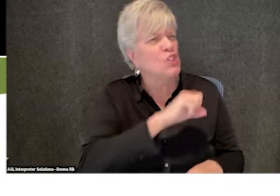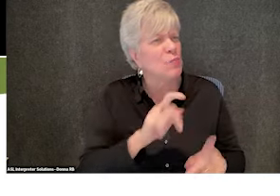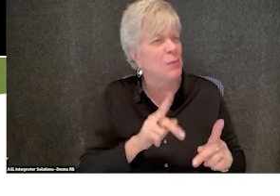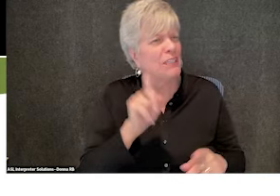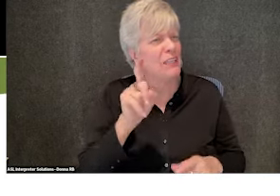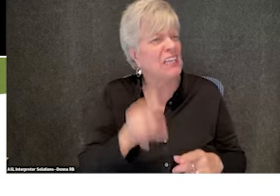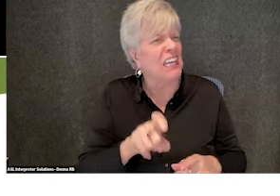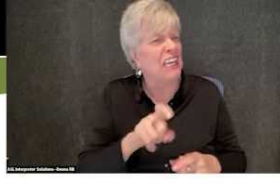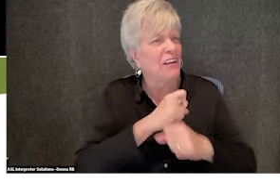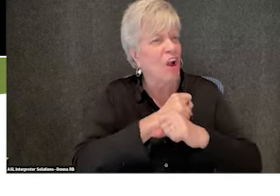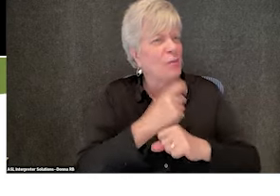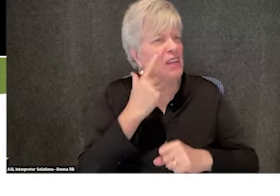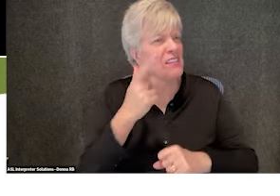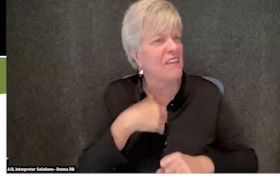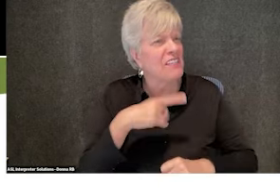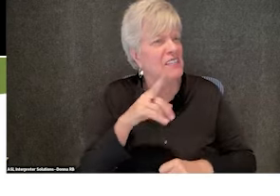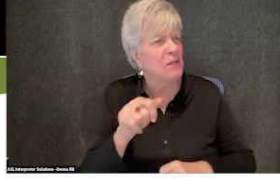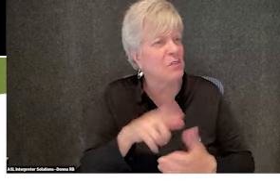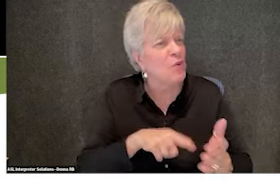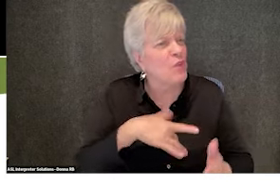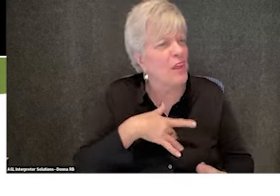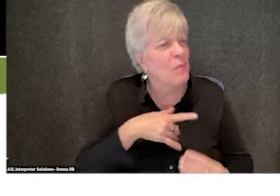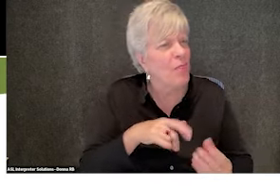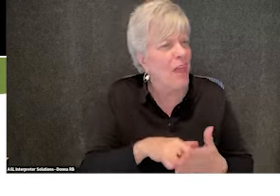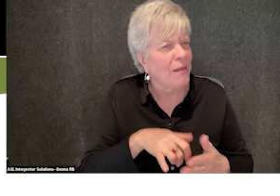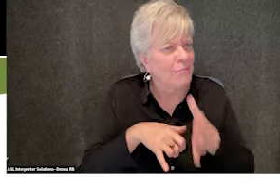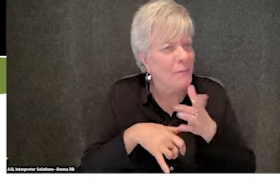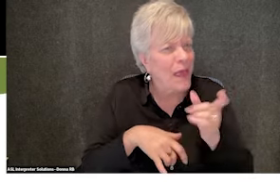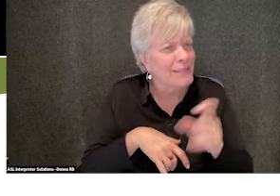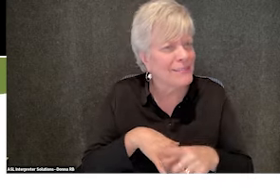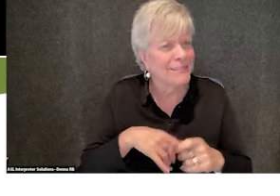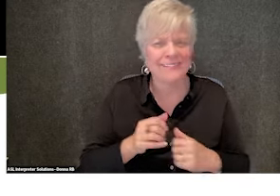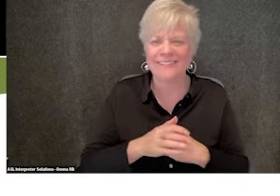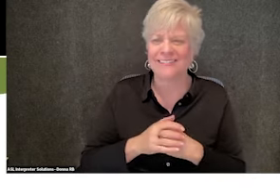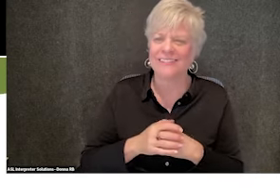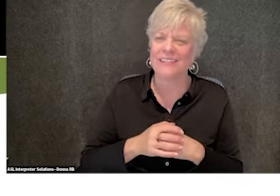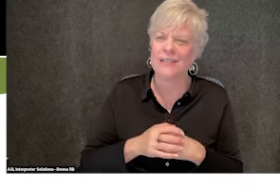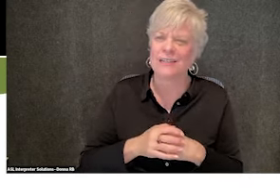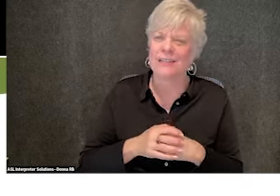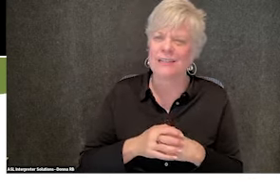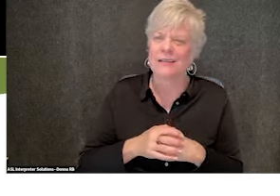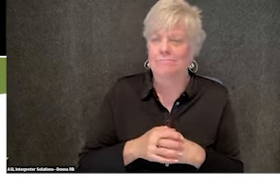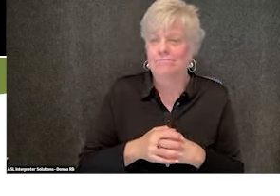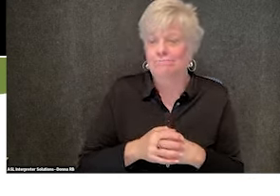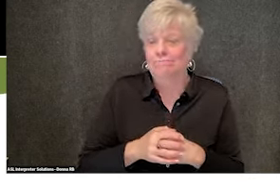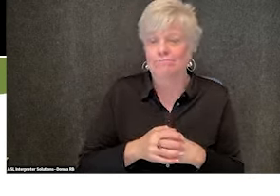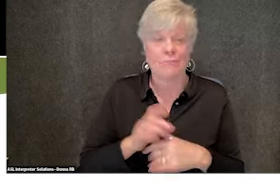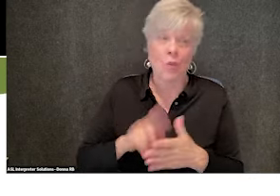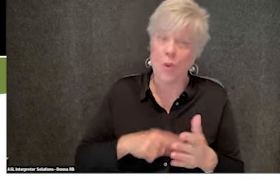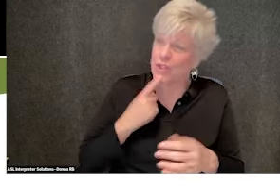uno? ¿Qué diría? Yo diría que no. Yo creo que diría que no. Obviamente diría que